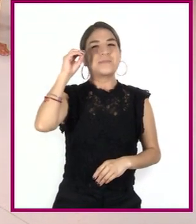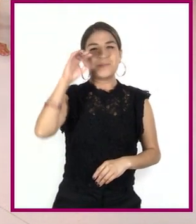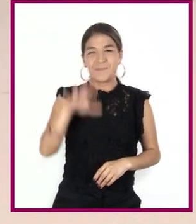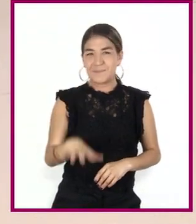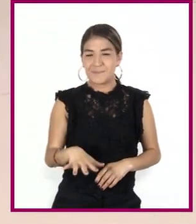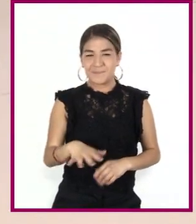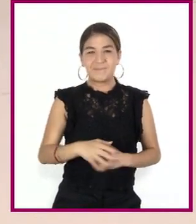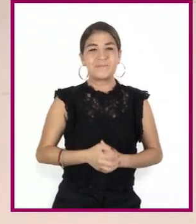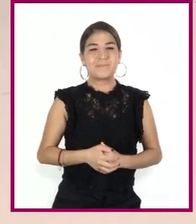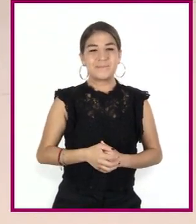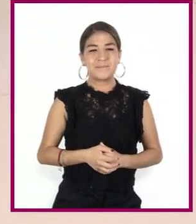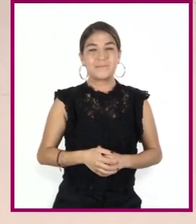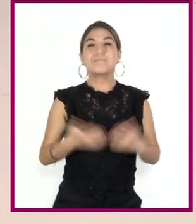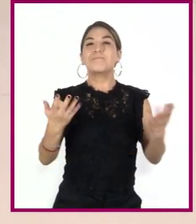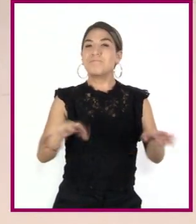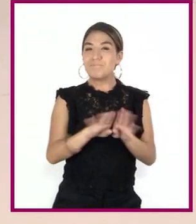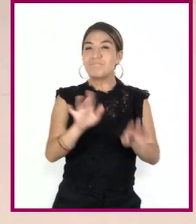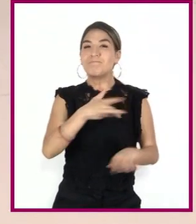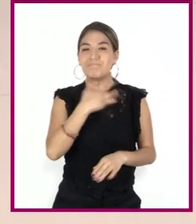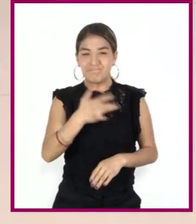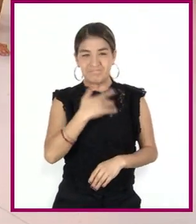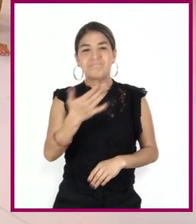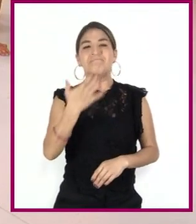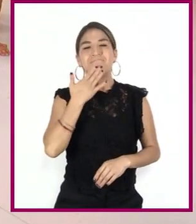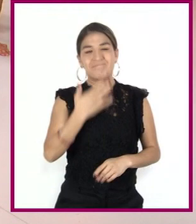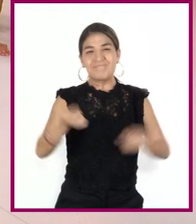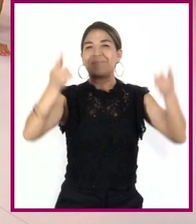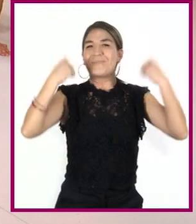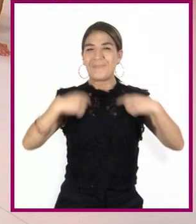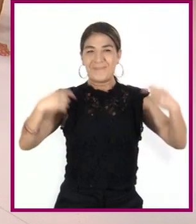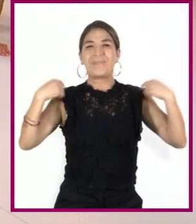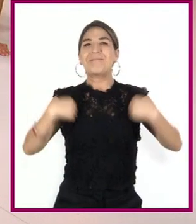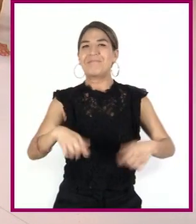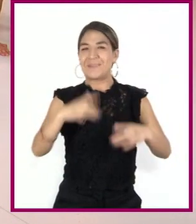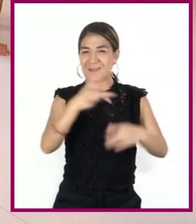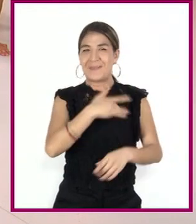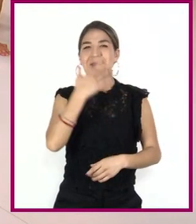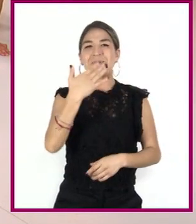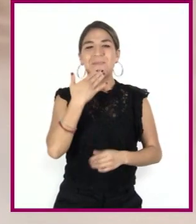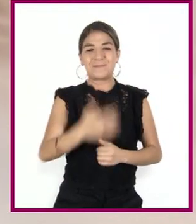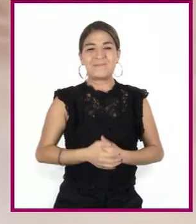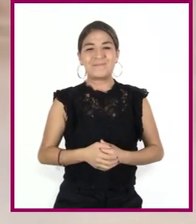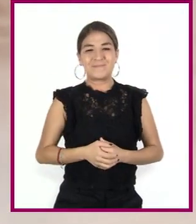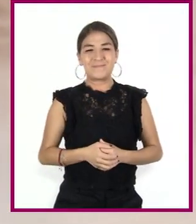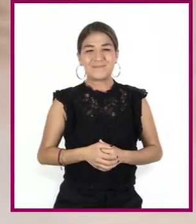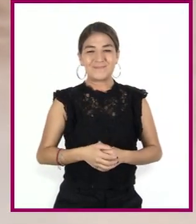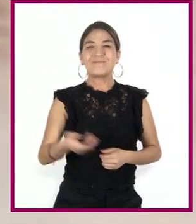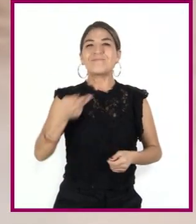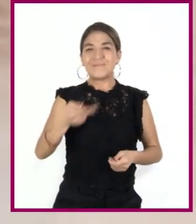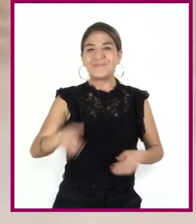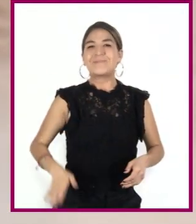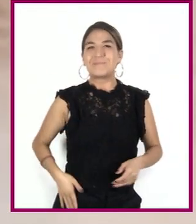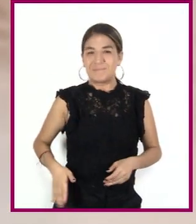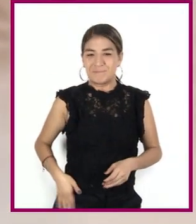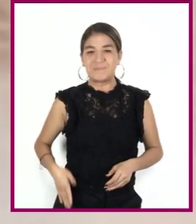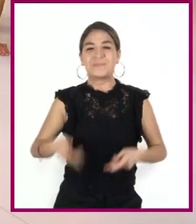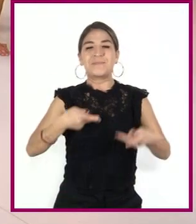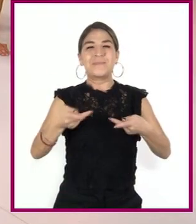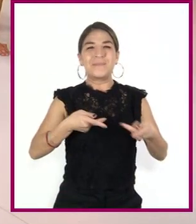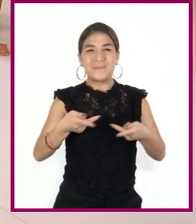exhalaciones. ¿Cómo van? Muy bien. Se siente muy bien el trabajo. Muy bien. Ya se siente el trabajo en las piernas, en los